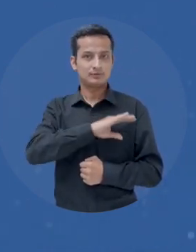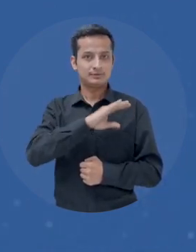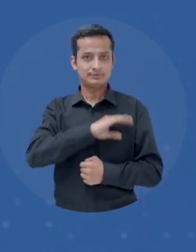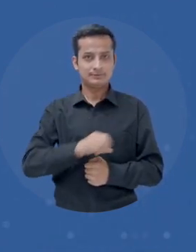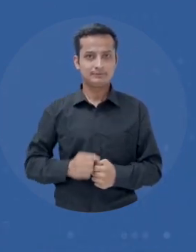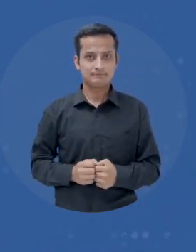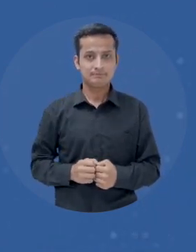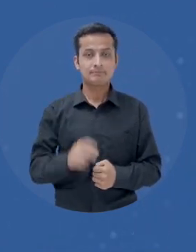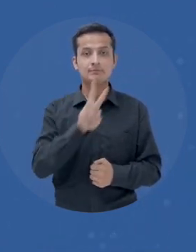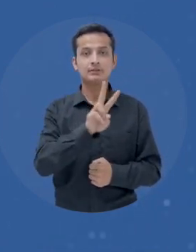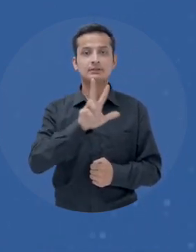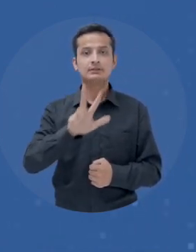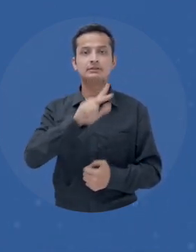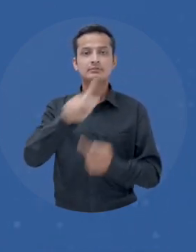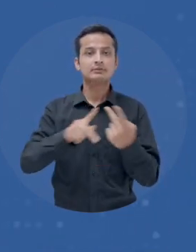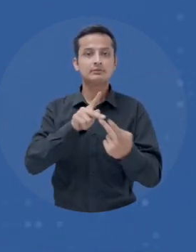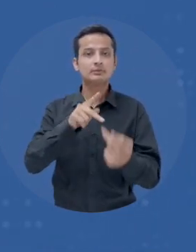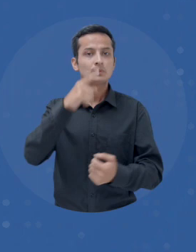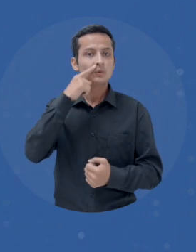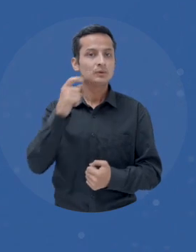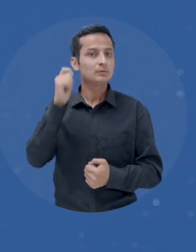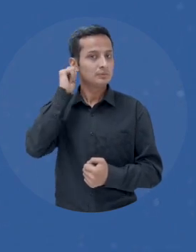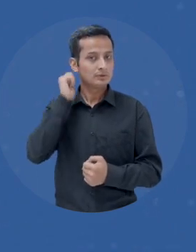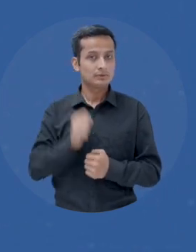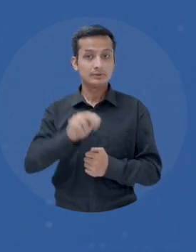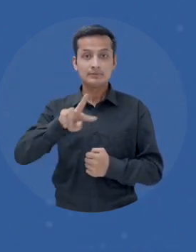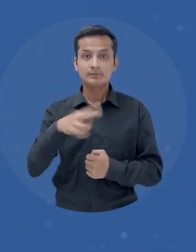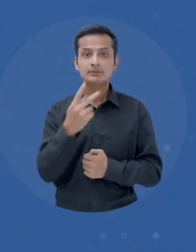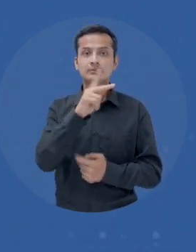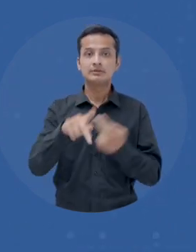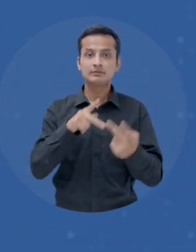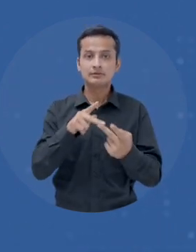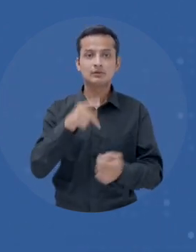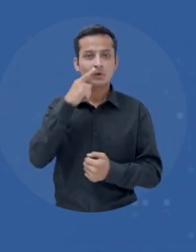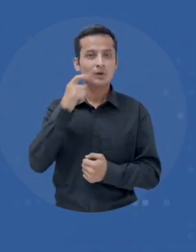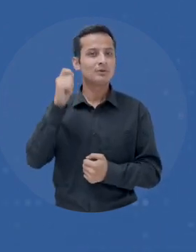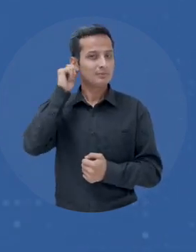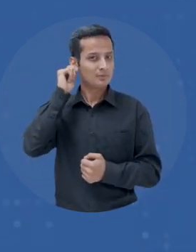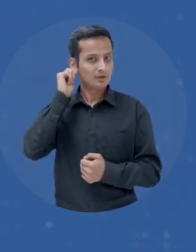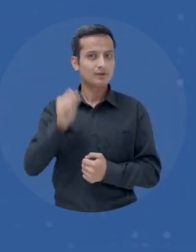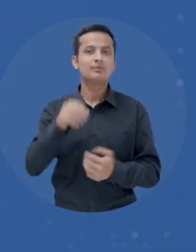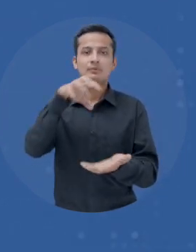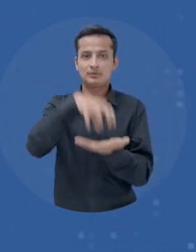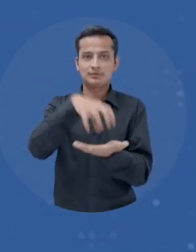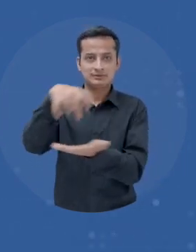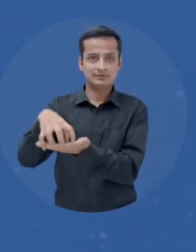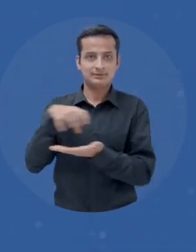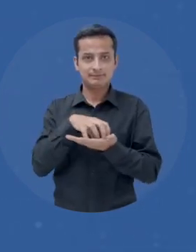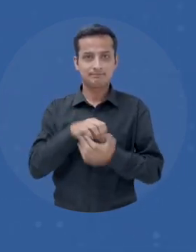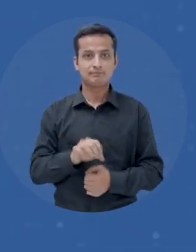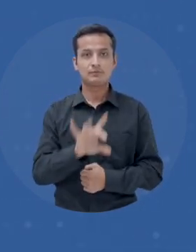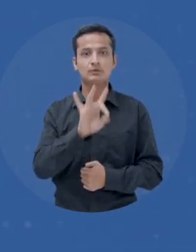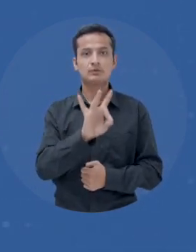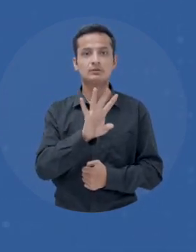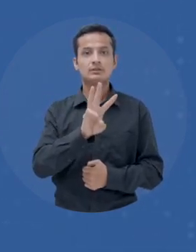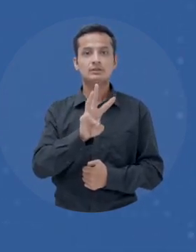distritales y municipales, 23 prefectas o prefectos y viceprefectas o viceprefectos